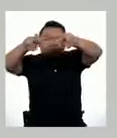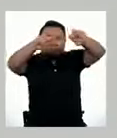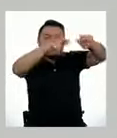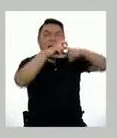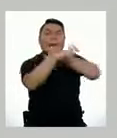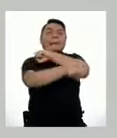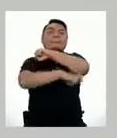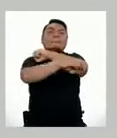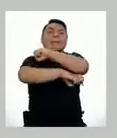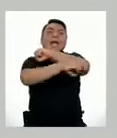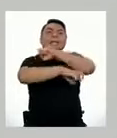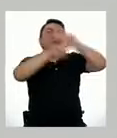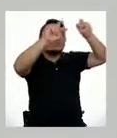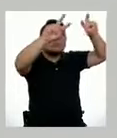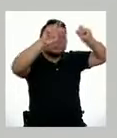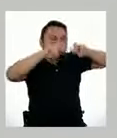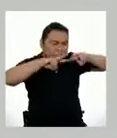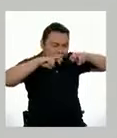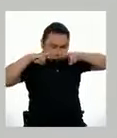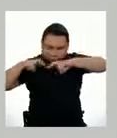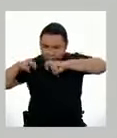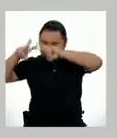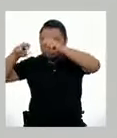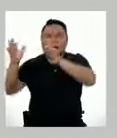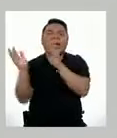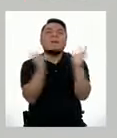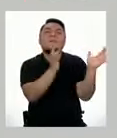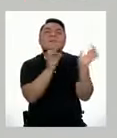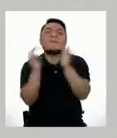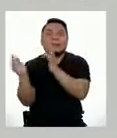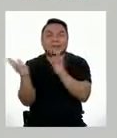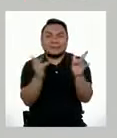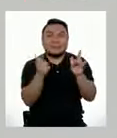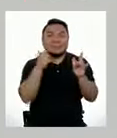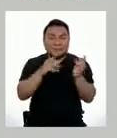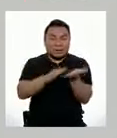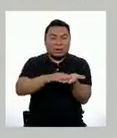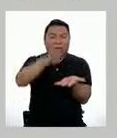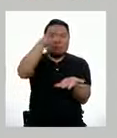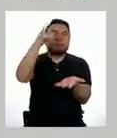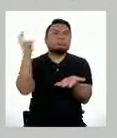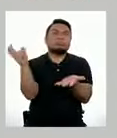un metro cúbico de aire. Un metro cúbico de aire es la cantidad de aire